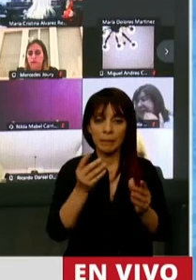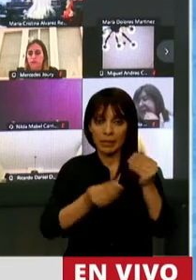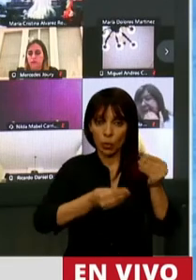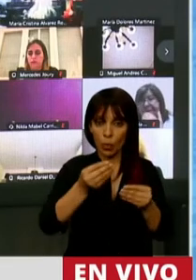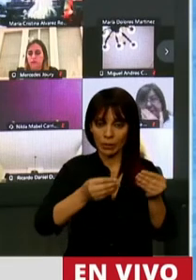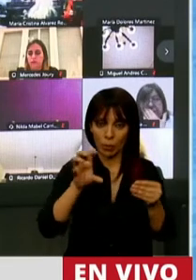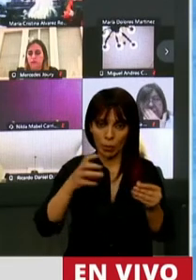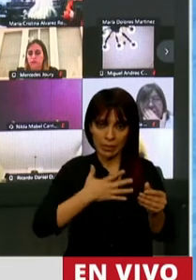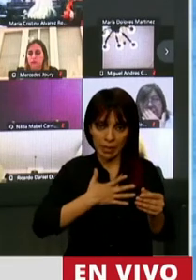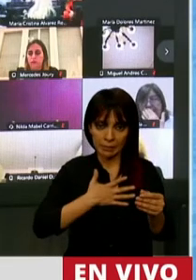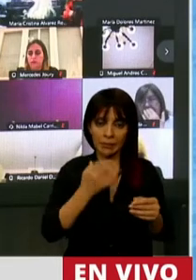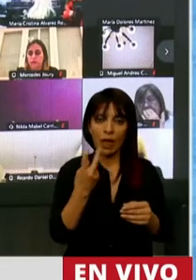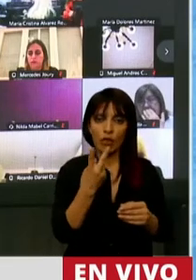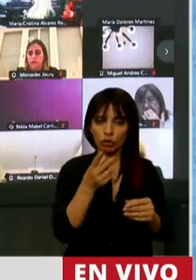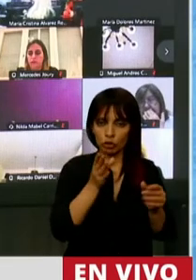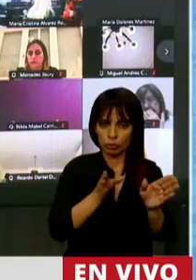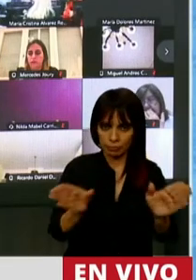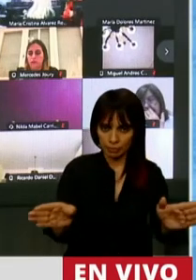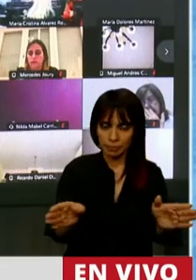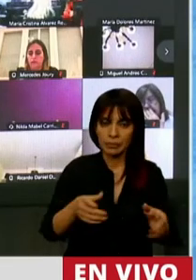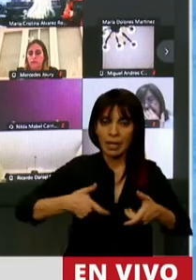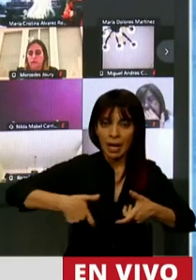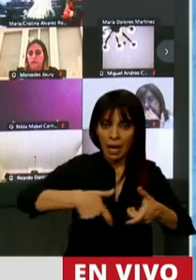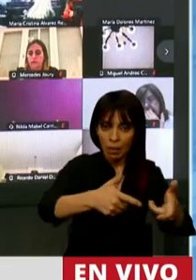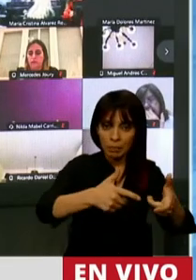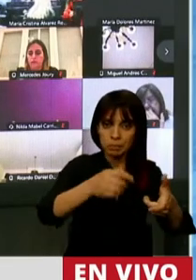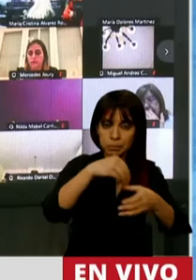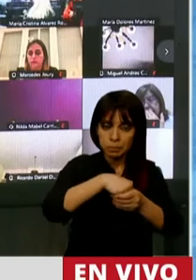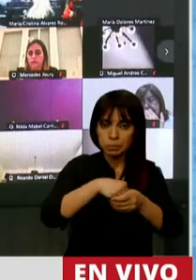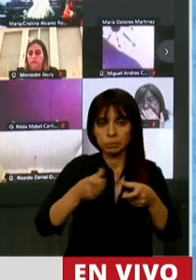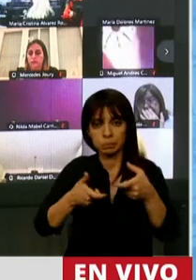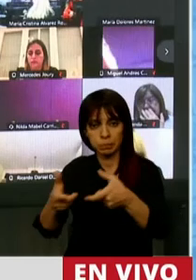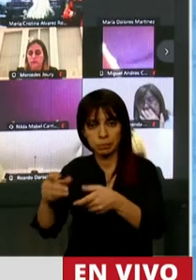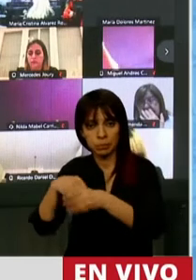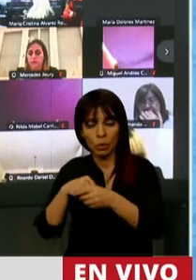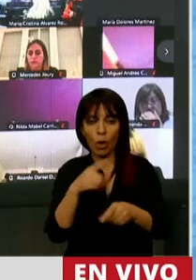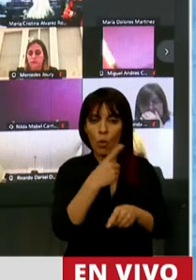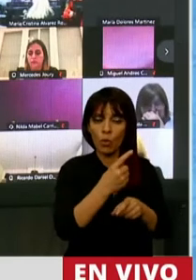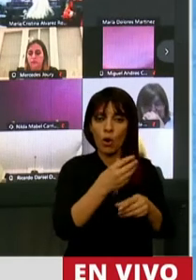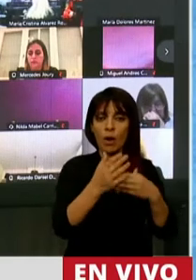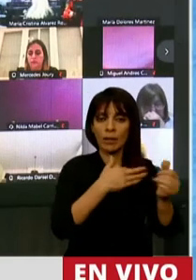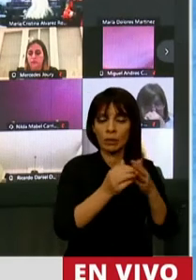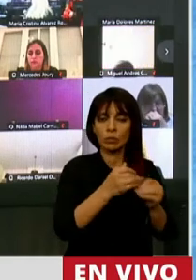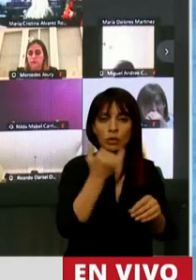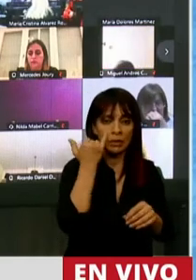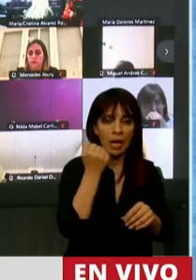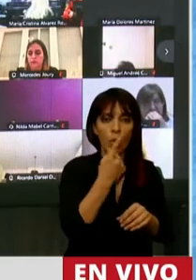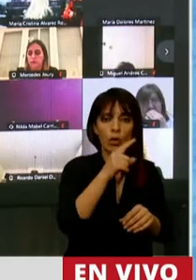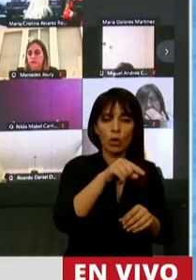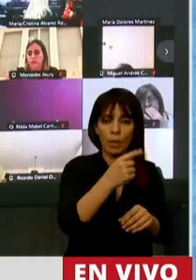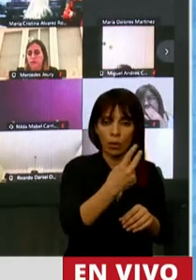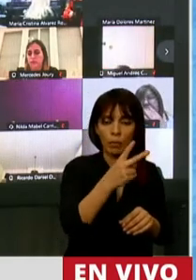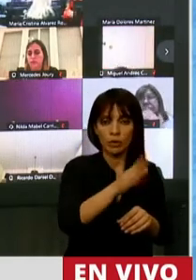presupuesto, hay dos tramos de acueducto que se encuentran incluidos. Uno con una ejecución del 1,2% y el otro de la ejecución